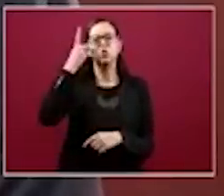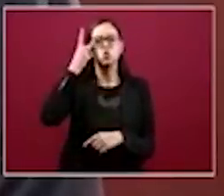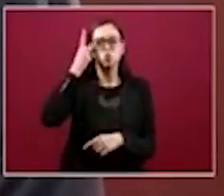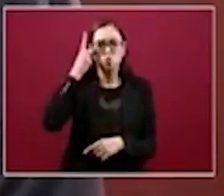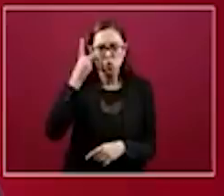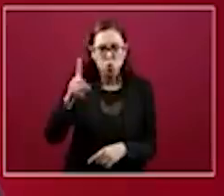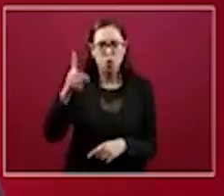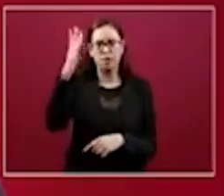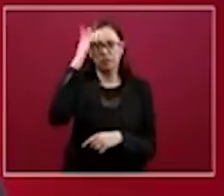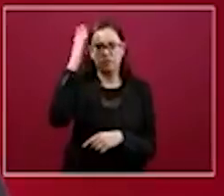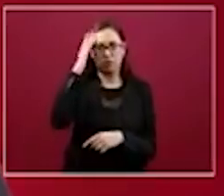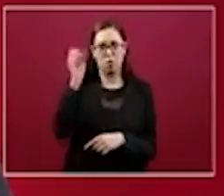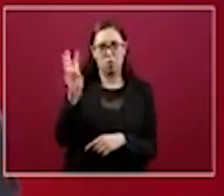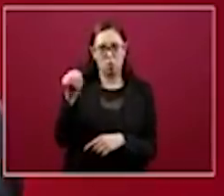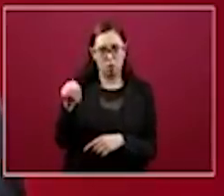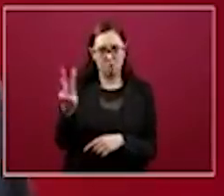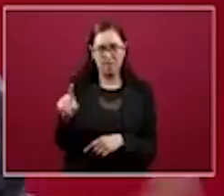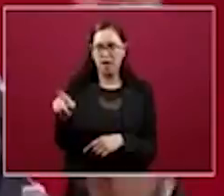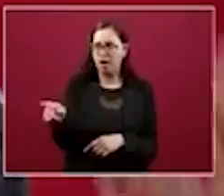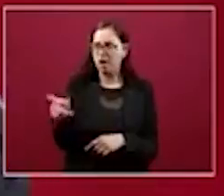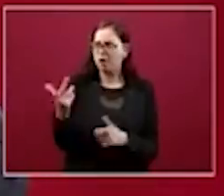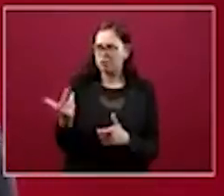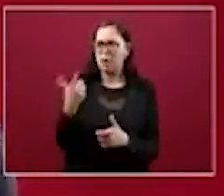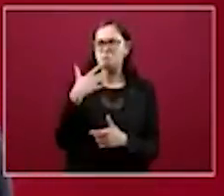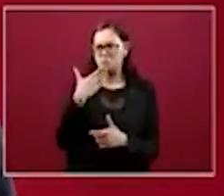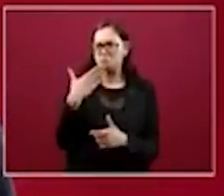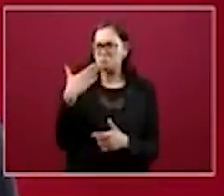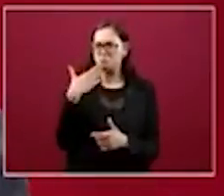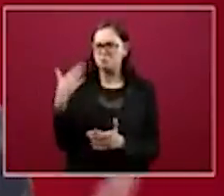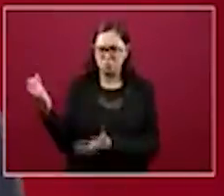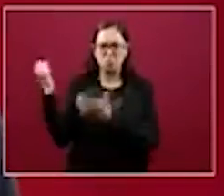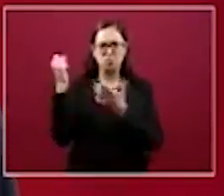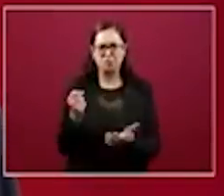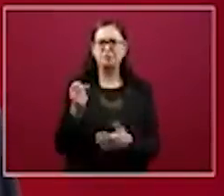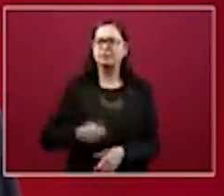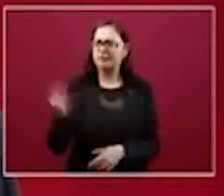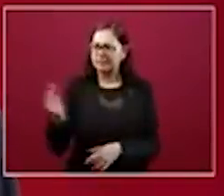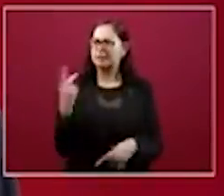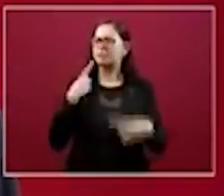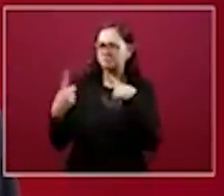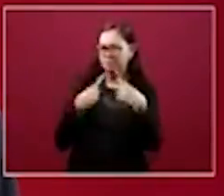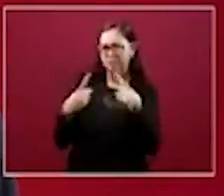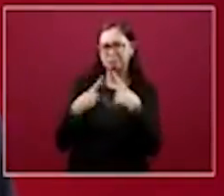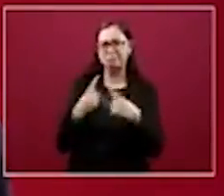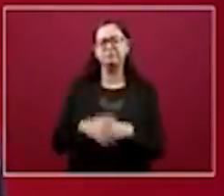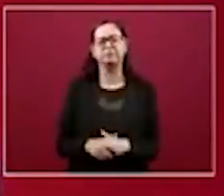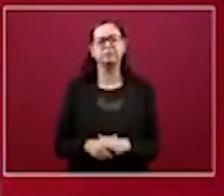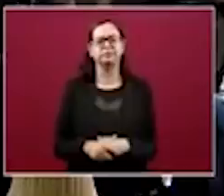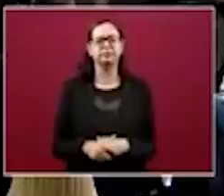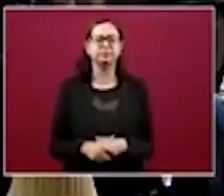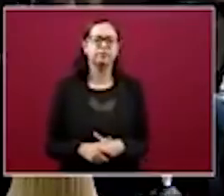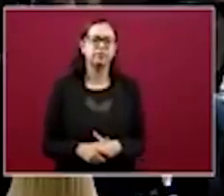dueños, gerentes de Walmart, para decirles qué bien, necesitamos la inversión, que